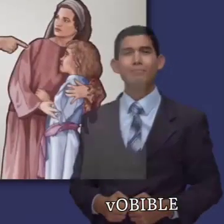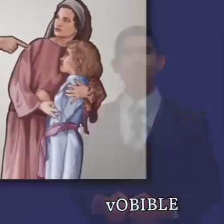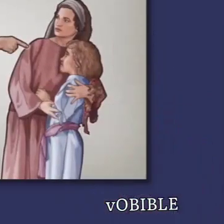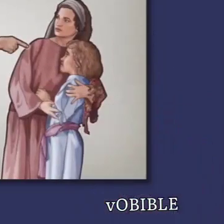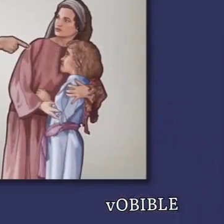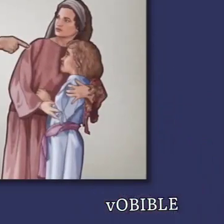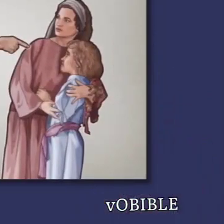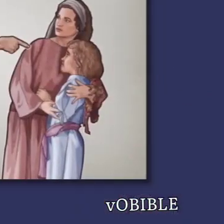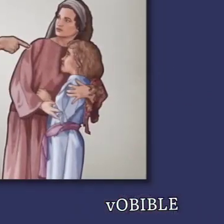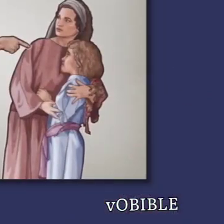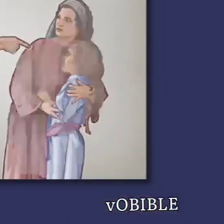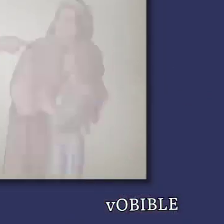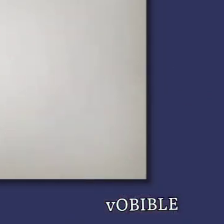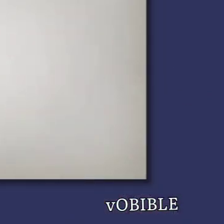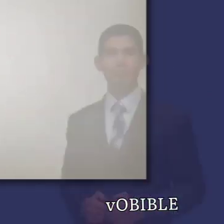perseguidos.